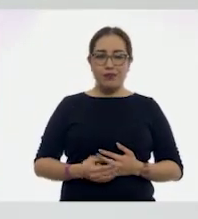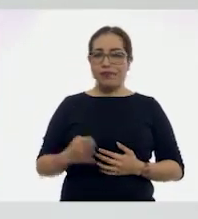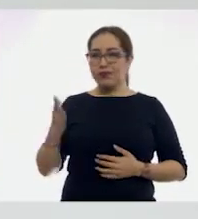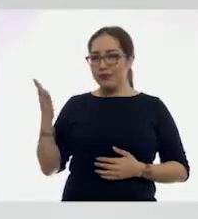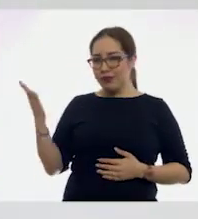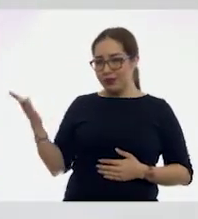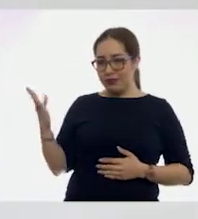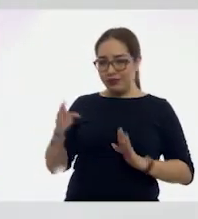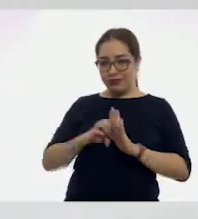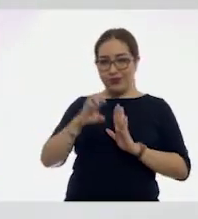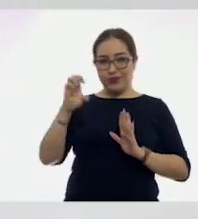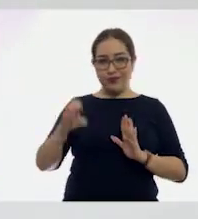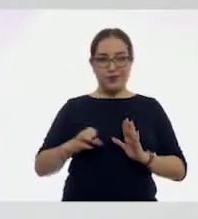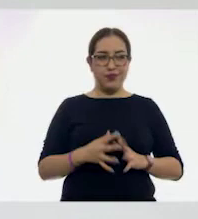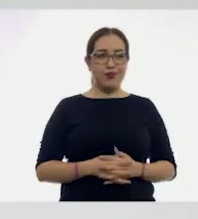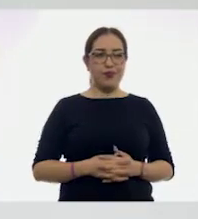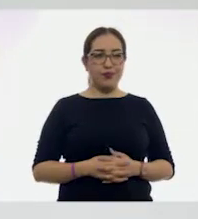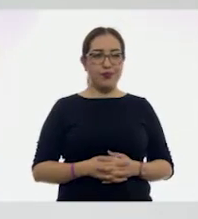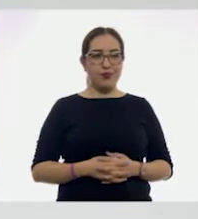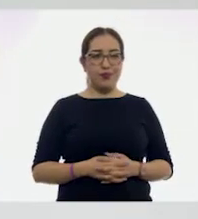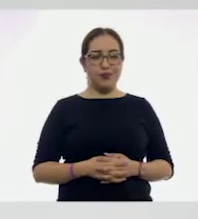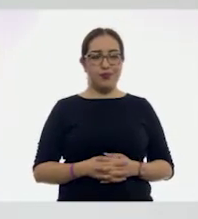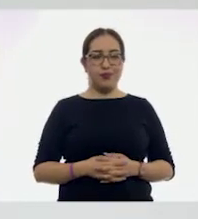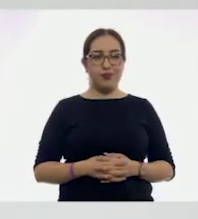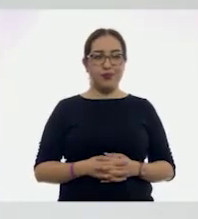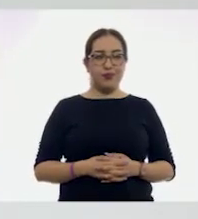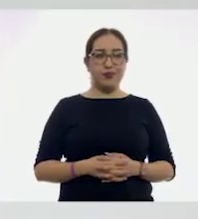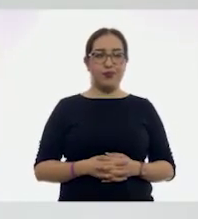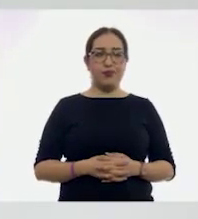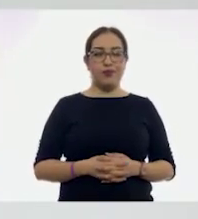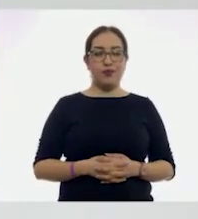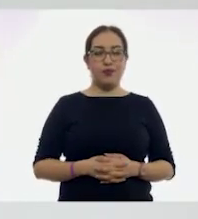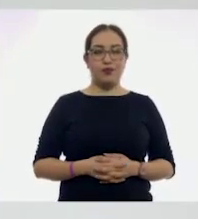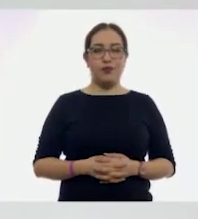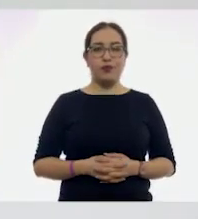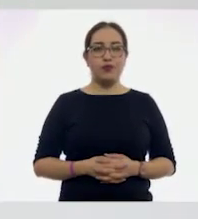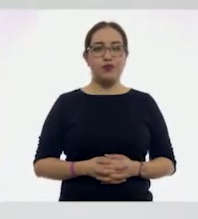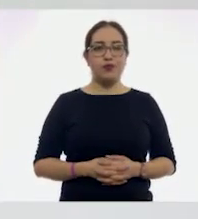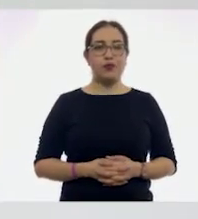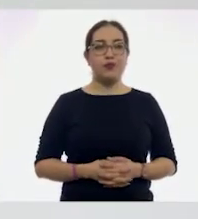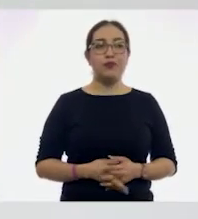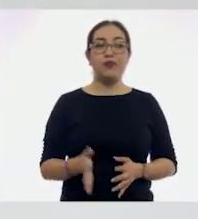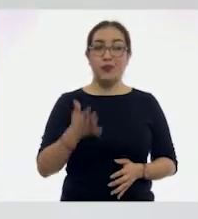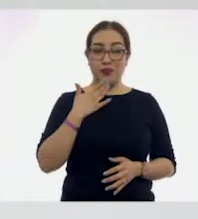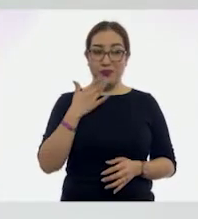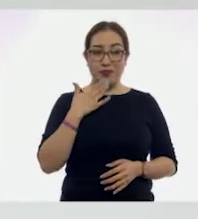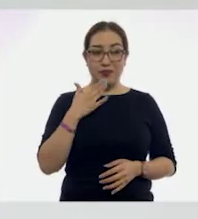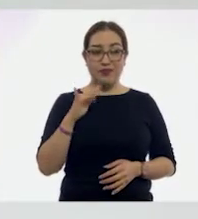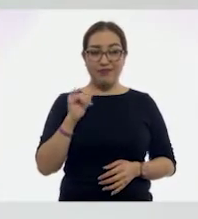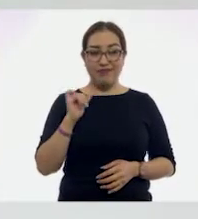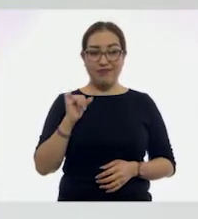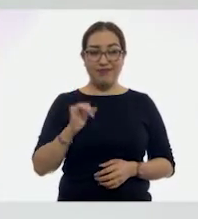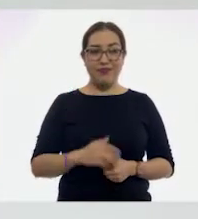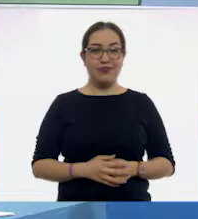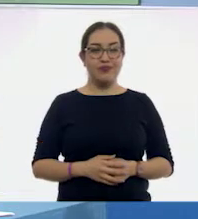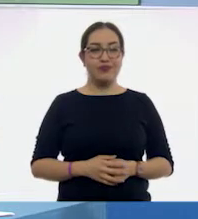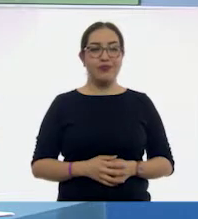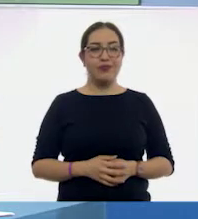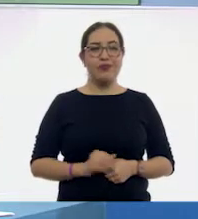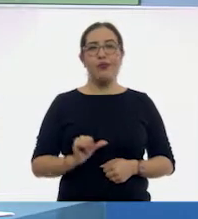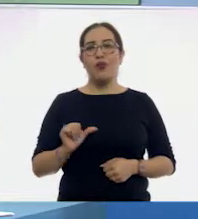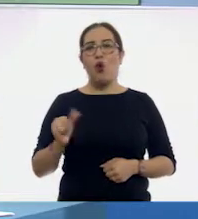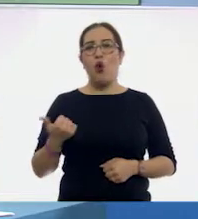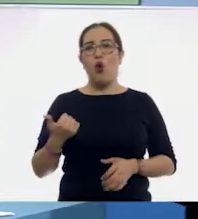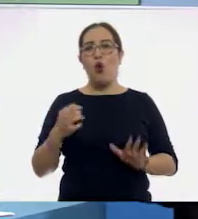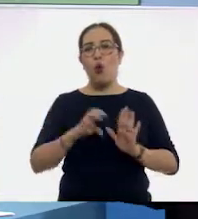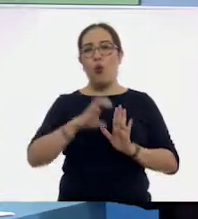un ejemplo aquí, de nuestra plantita. De la bromelia, muy bien. Exactamente. Y otro más